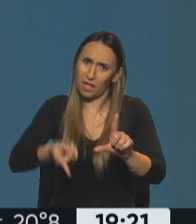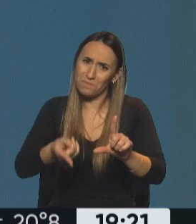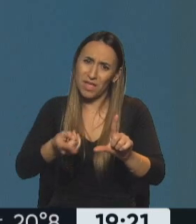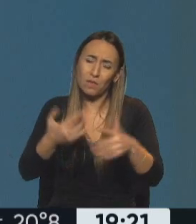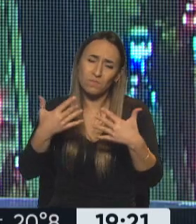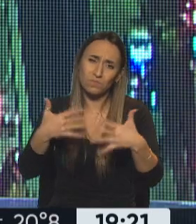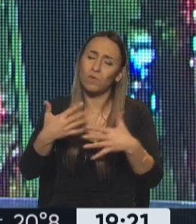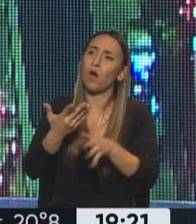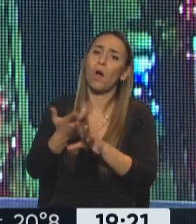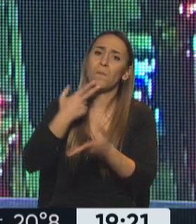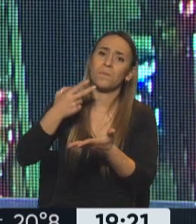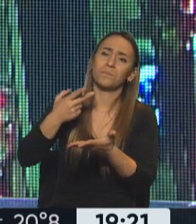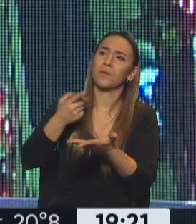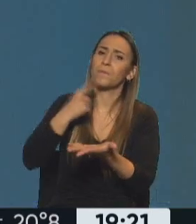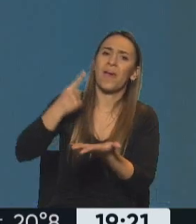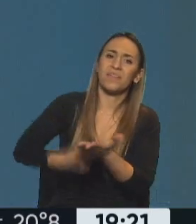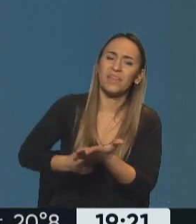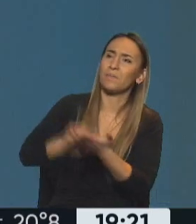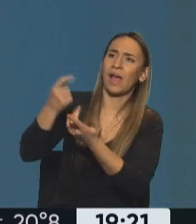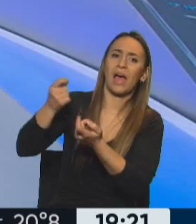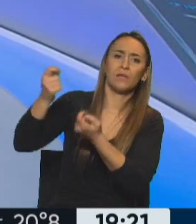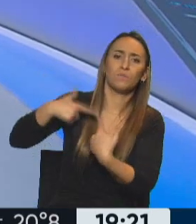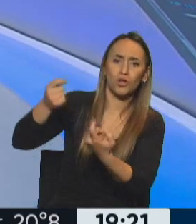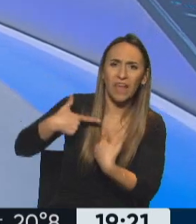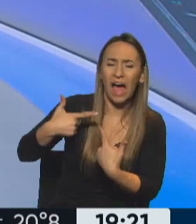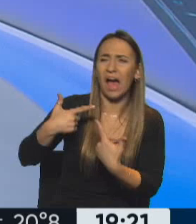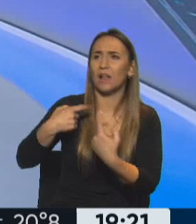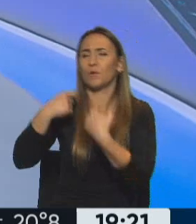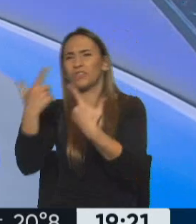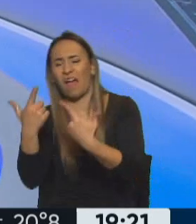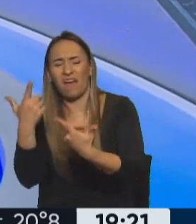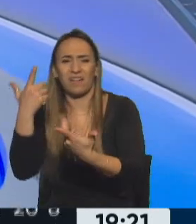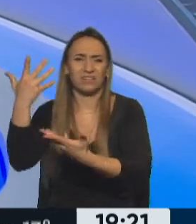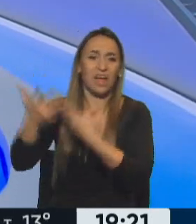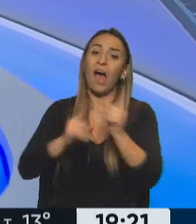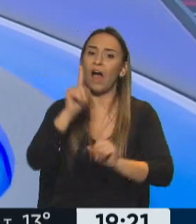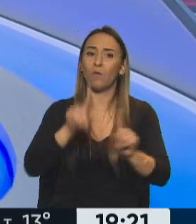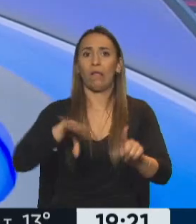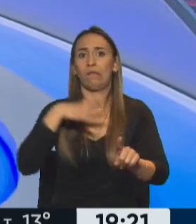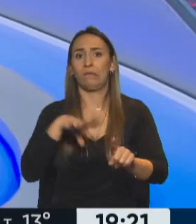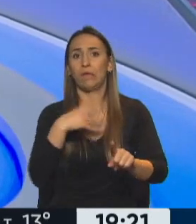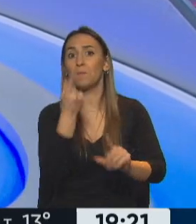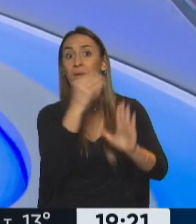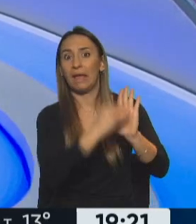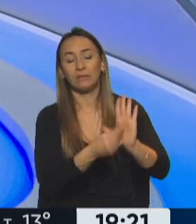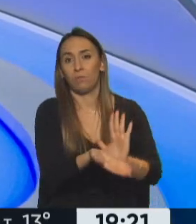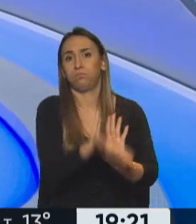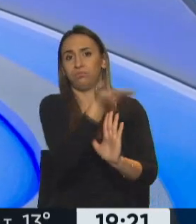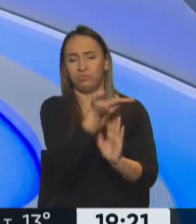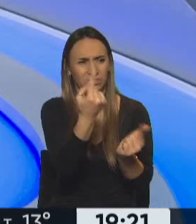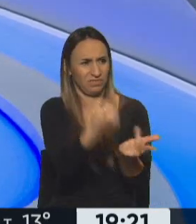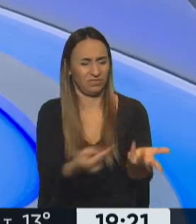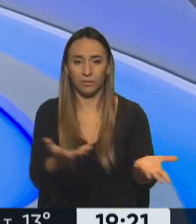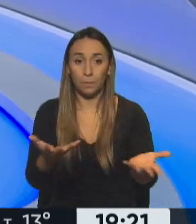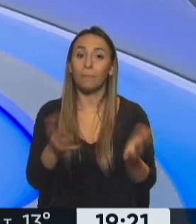como mucha incertidumbre en las empresas, porque no sabían bien a qué hora importar y demás, muchas remarcaron por las dudas. Bueno, eso es lo que dicen las